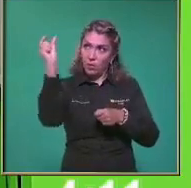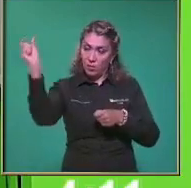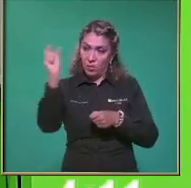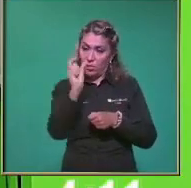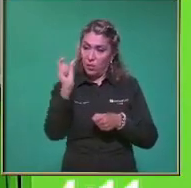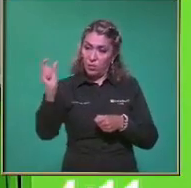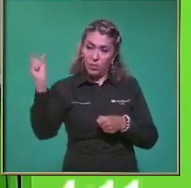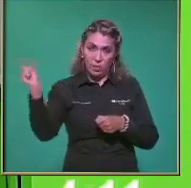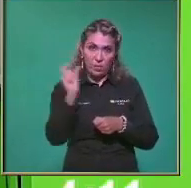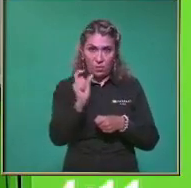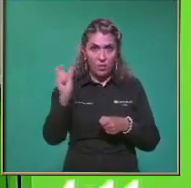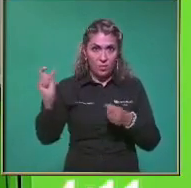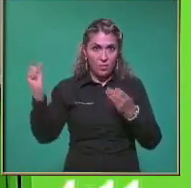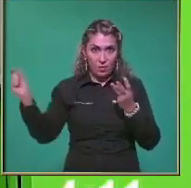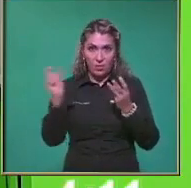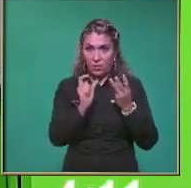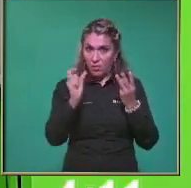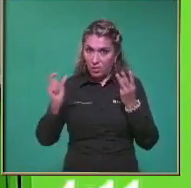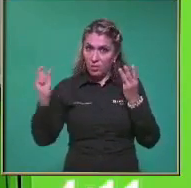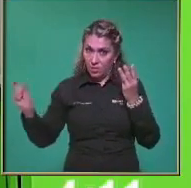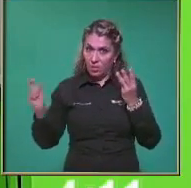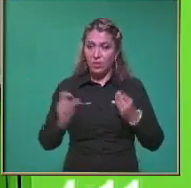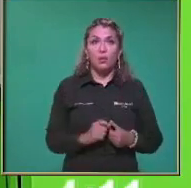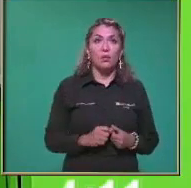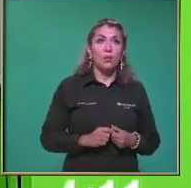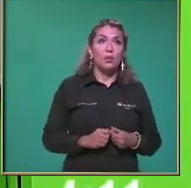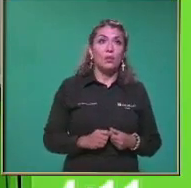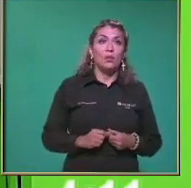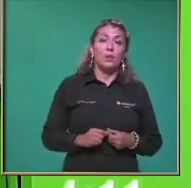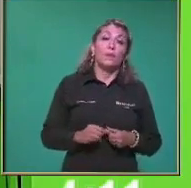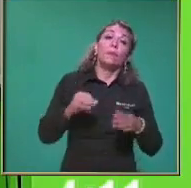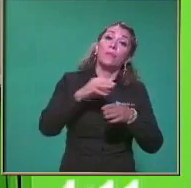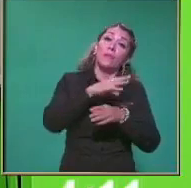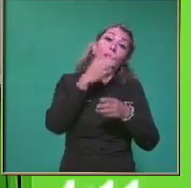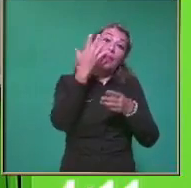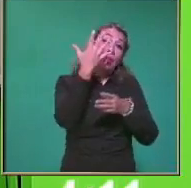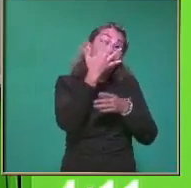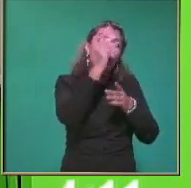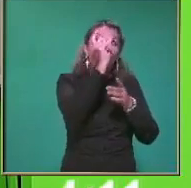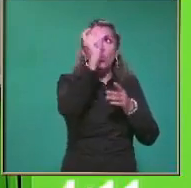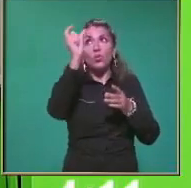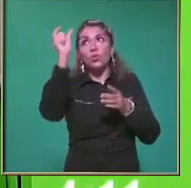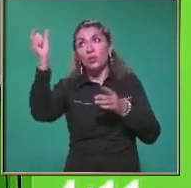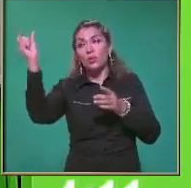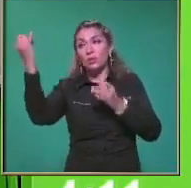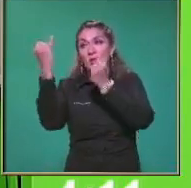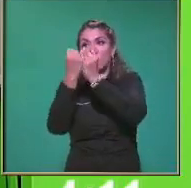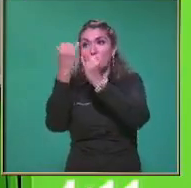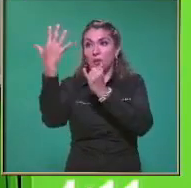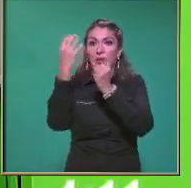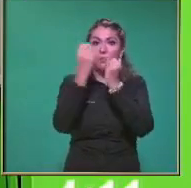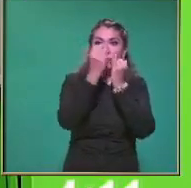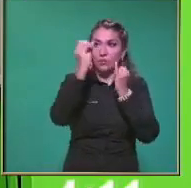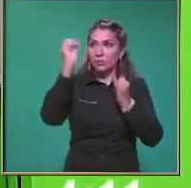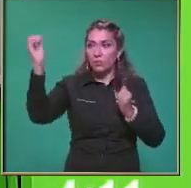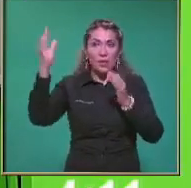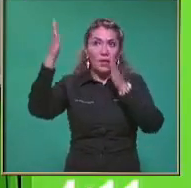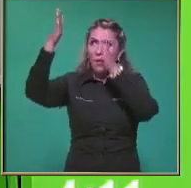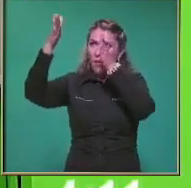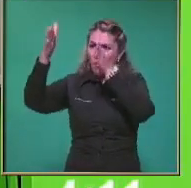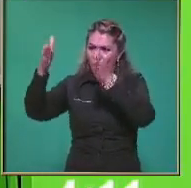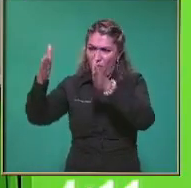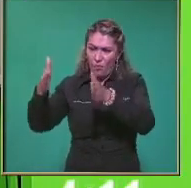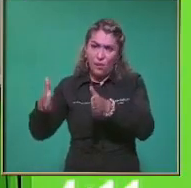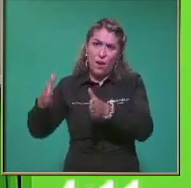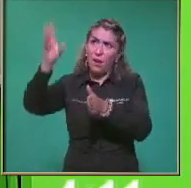5 decimales, pues entonces agregaría a las demás cantidades hasta que tuvieran 5 decimales todas. Muy bien,